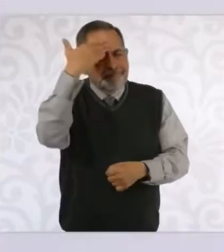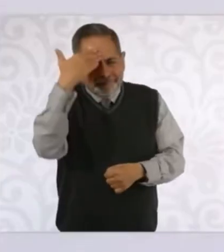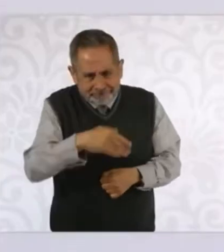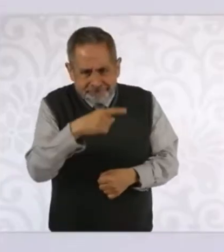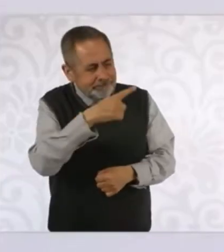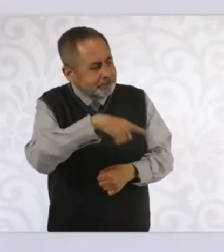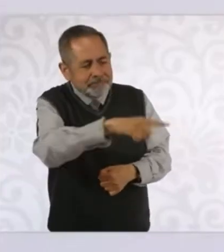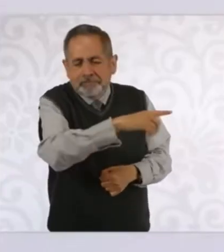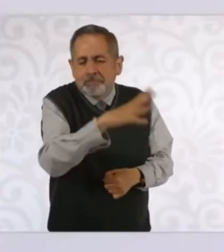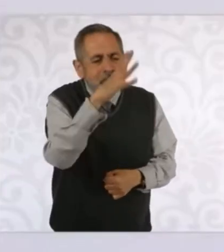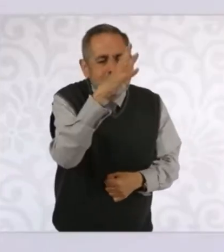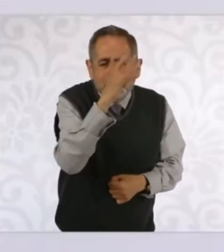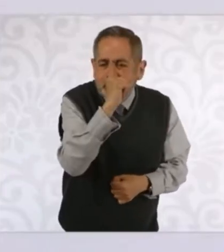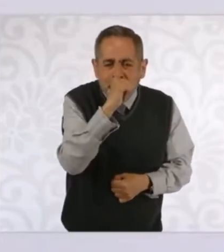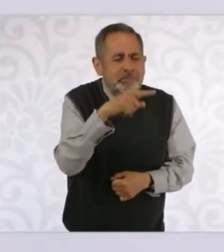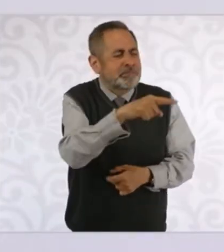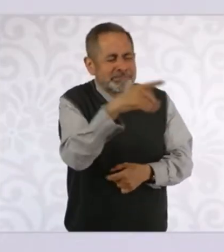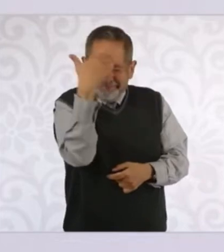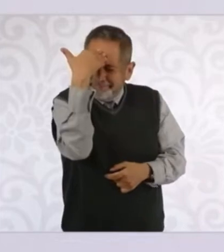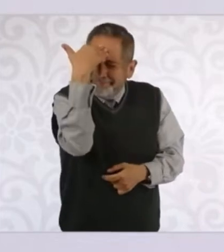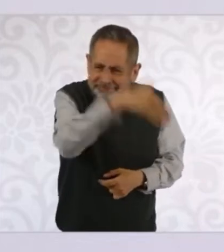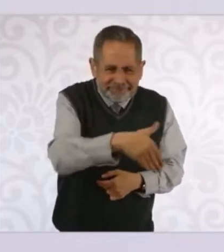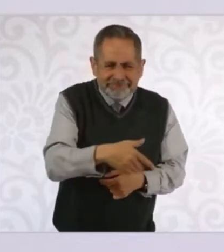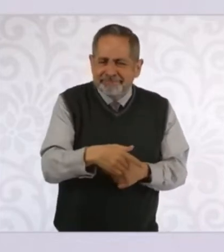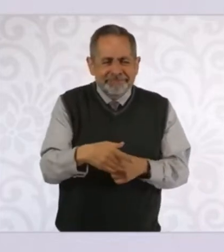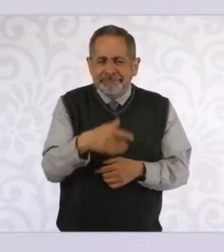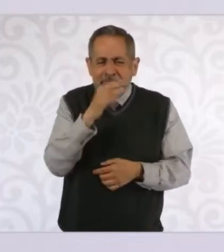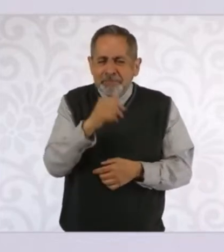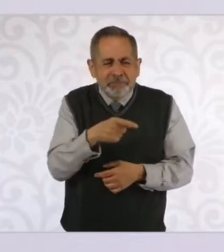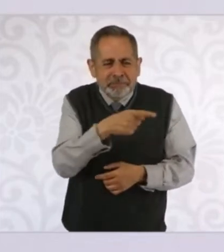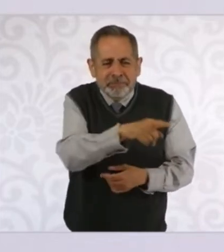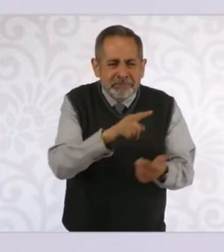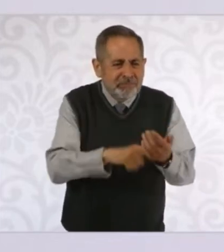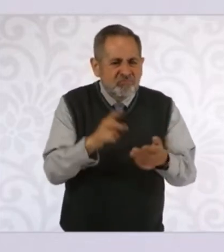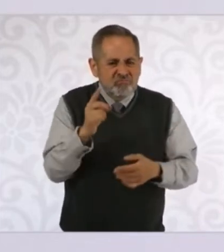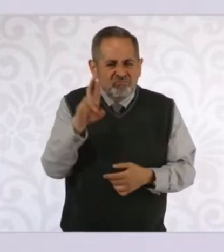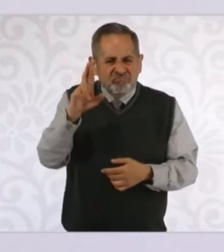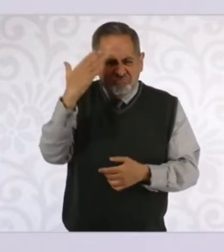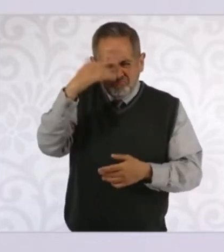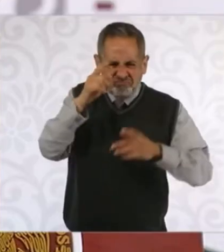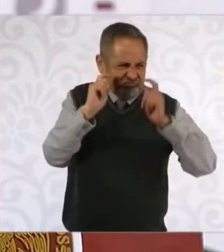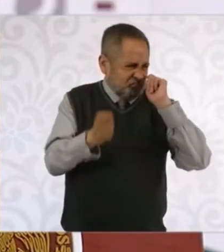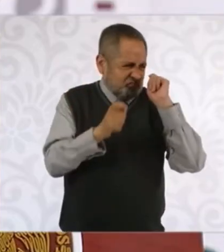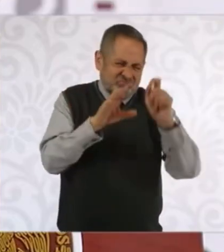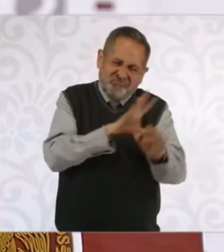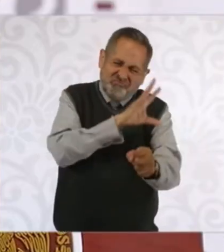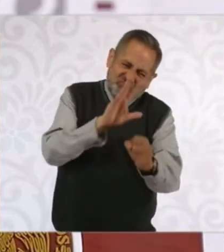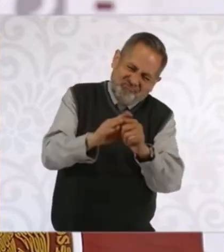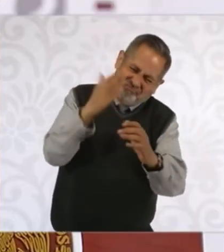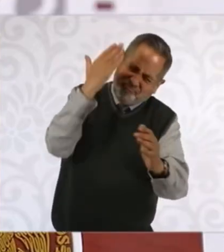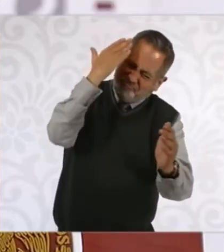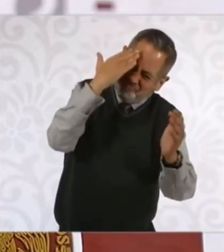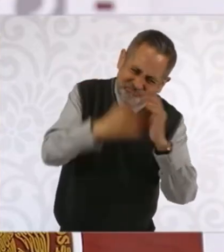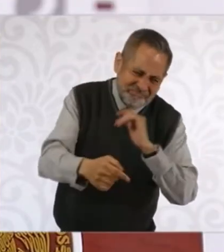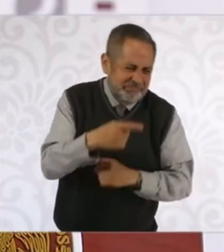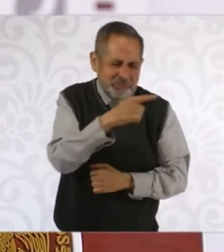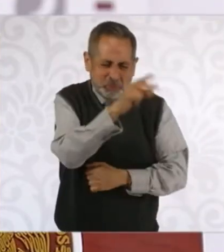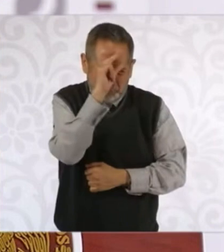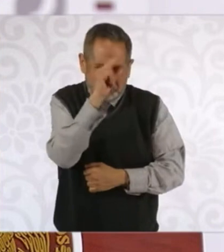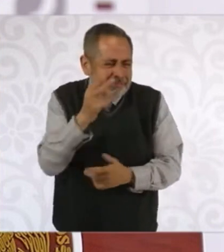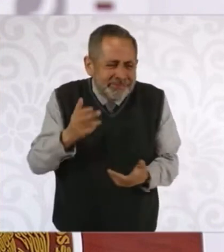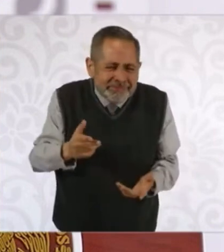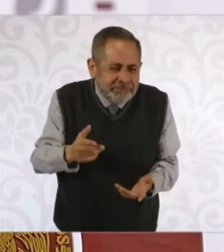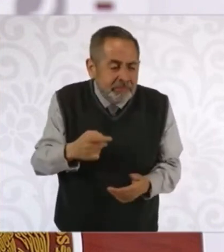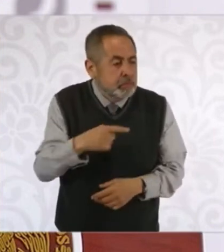renunciar. Y bravo, que renuncien. Y si se quieren llevar el botín y si ese botín les hará feliz, que se lo